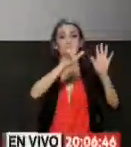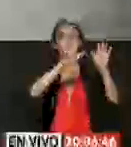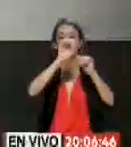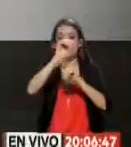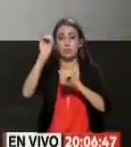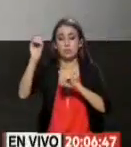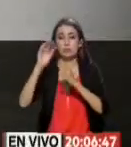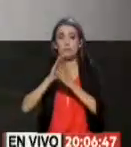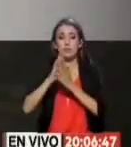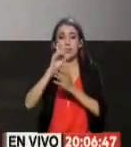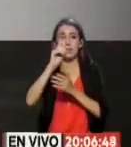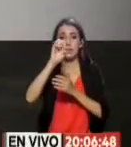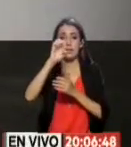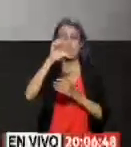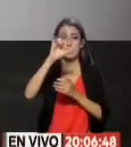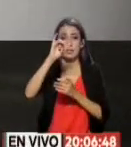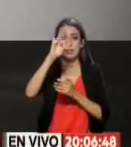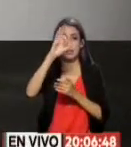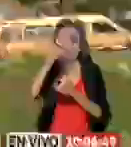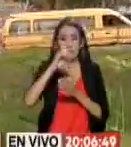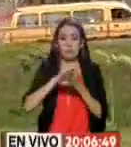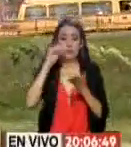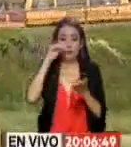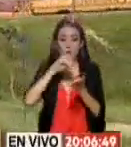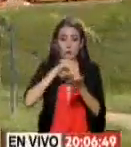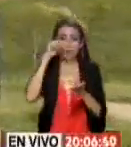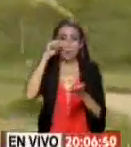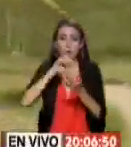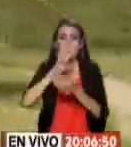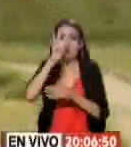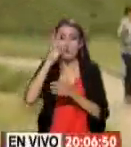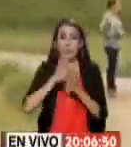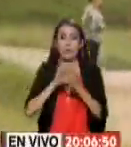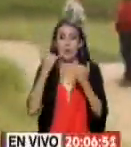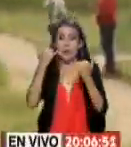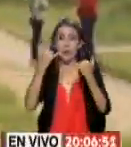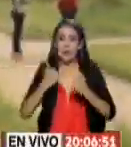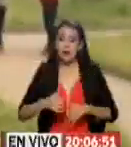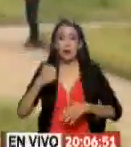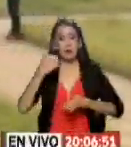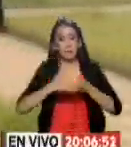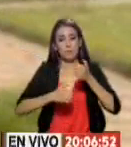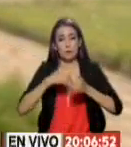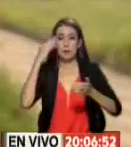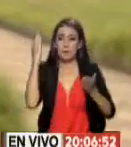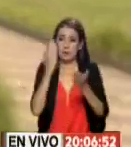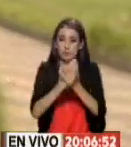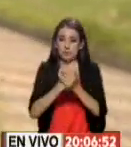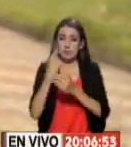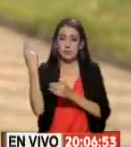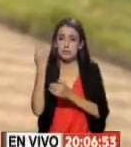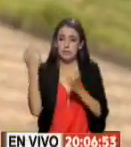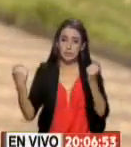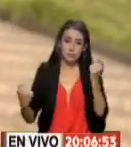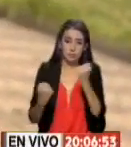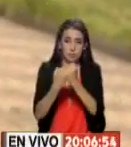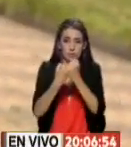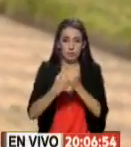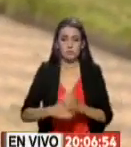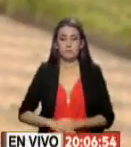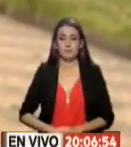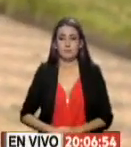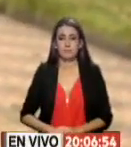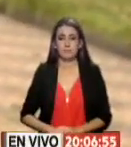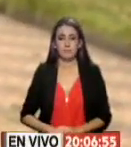del 1-800-DELITO, opción 4. Recuerde que mitigar esta problemática es un trabajo conjunto. Olga